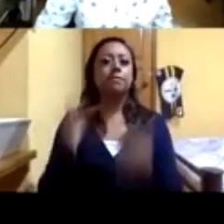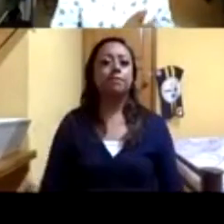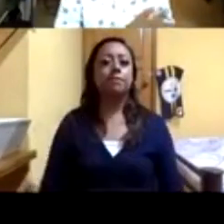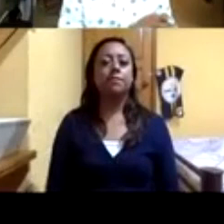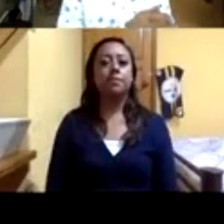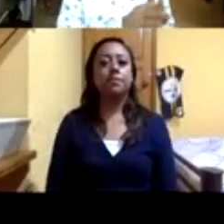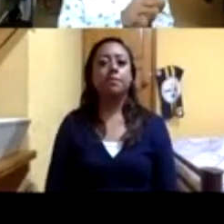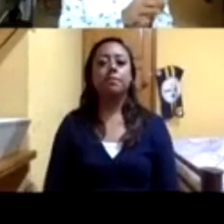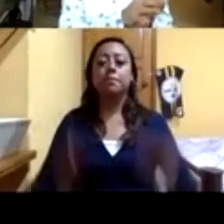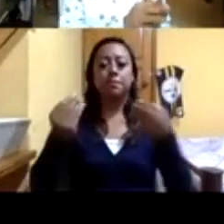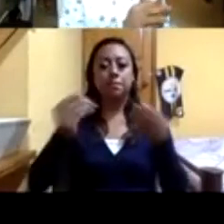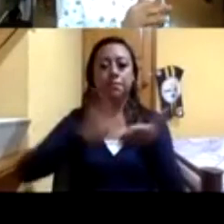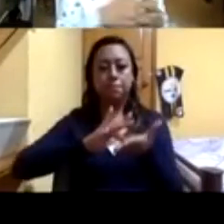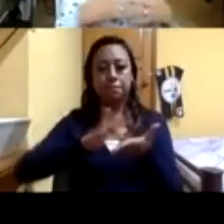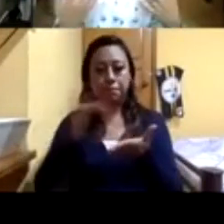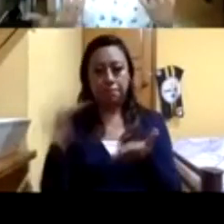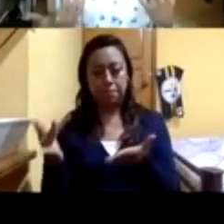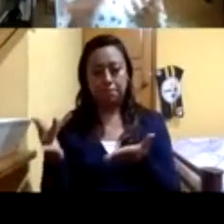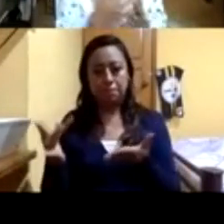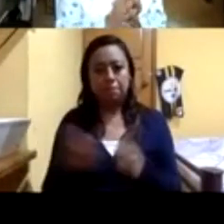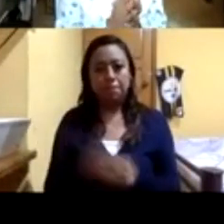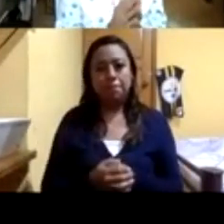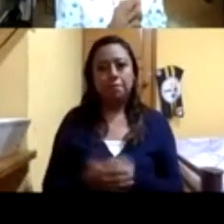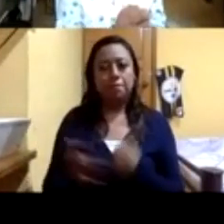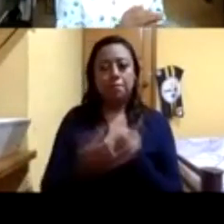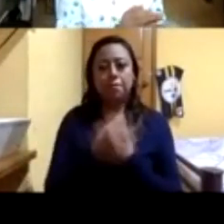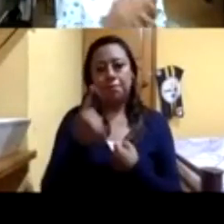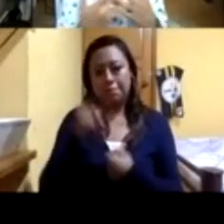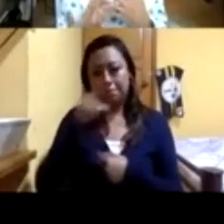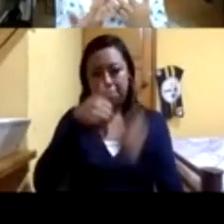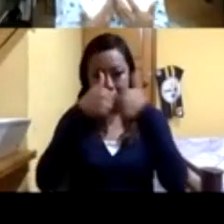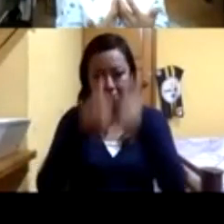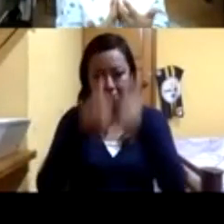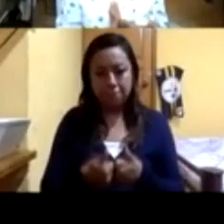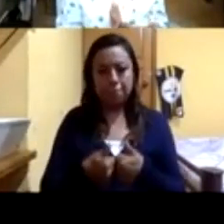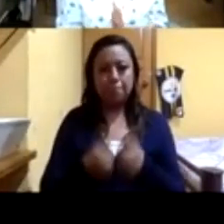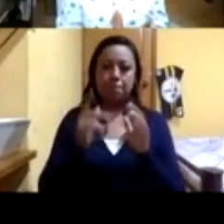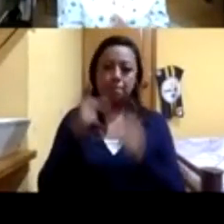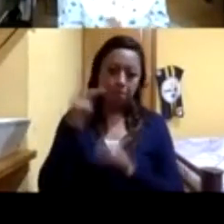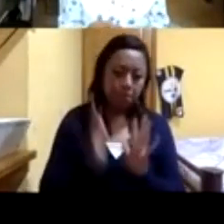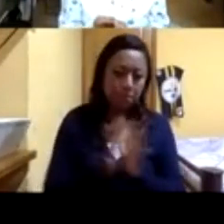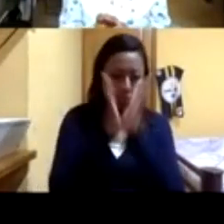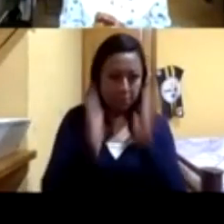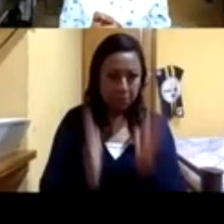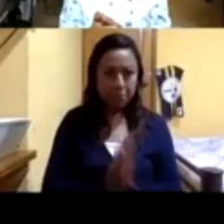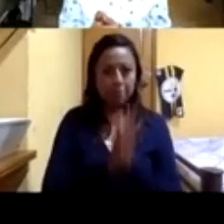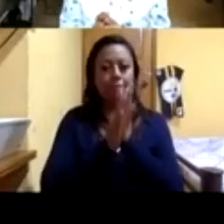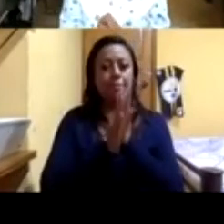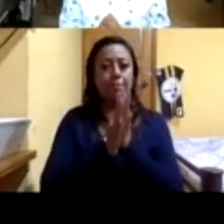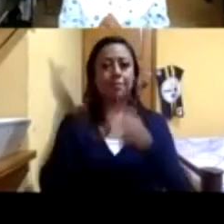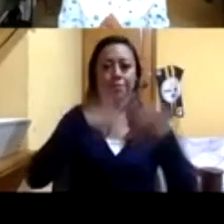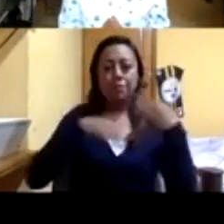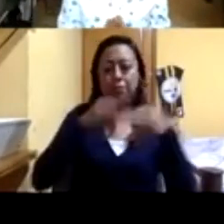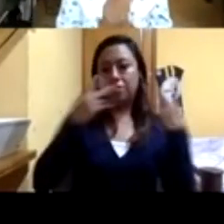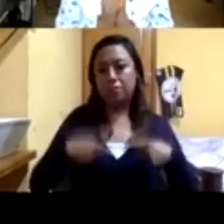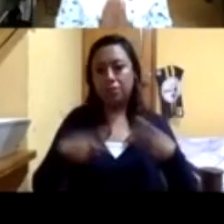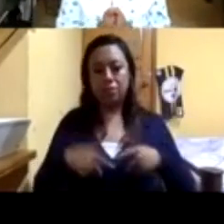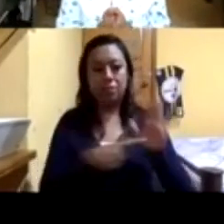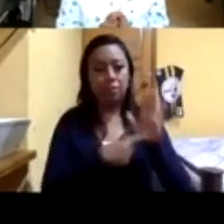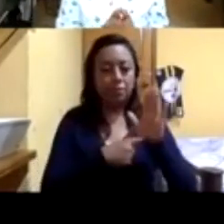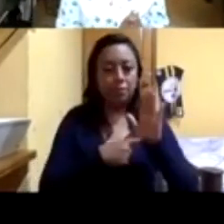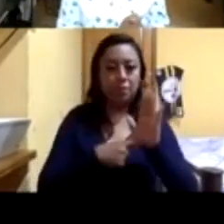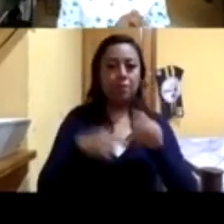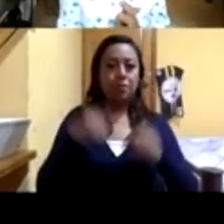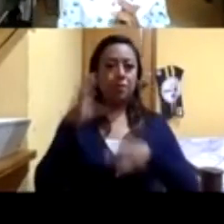Muchas gracias por su presencia, por la participación, por las distintas personas expositoras.